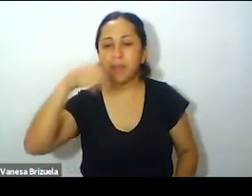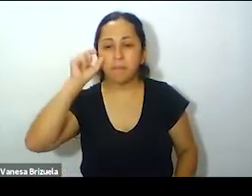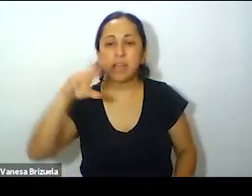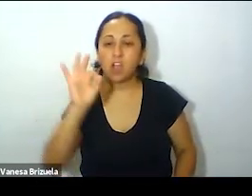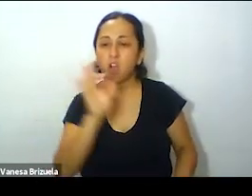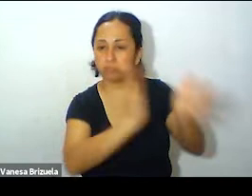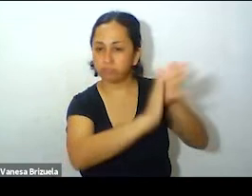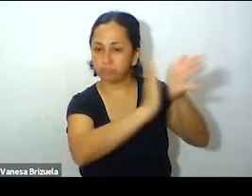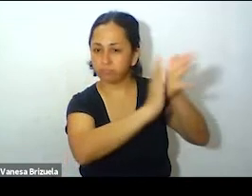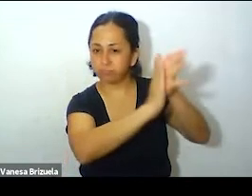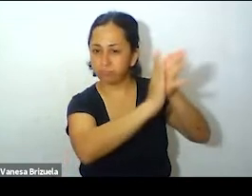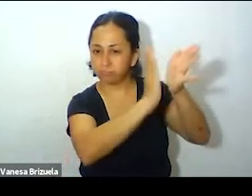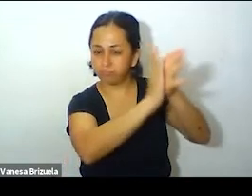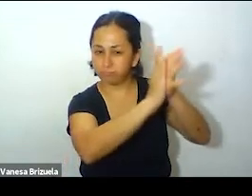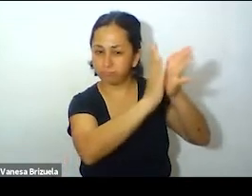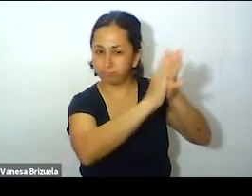entonces